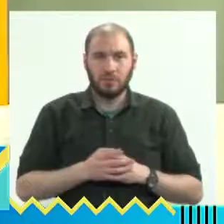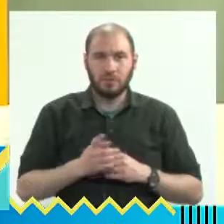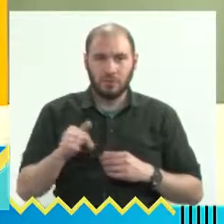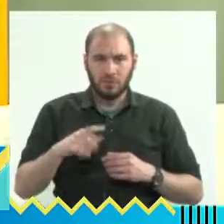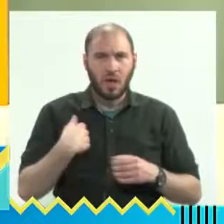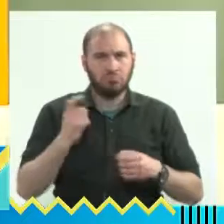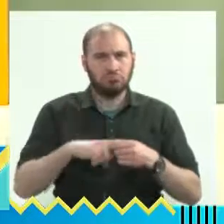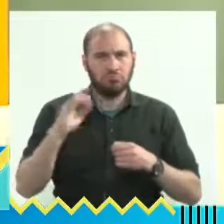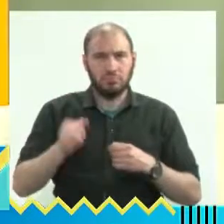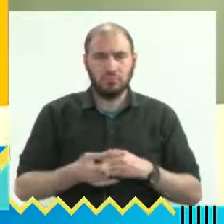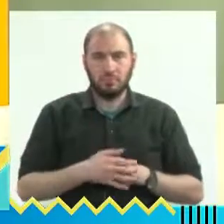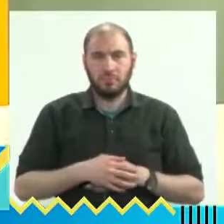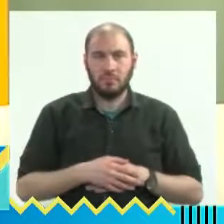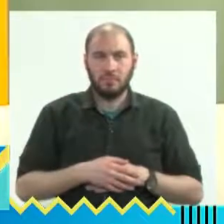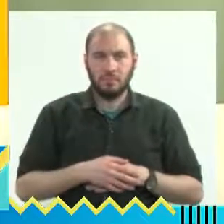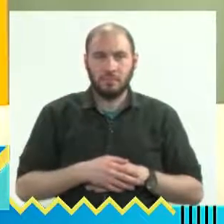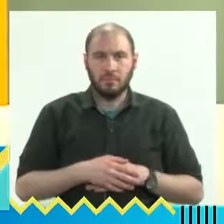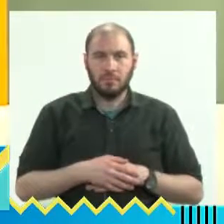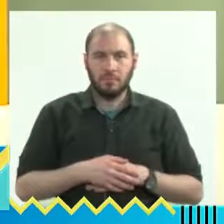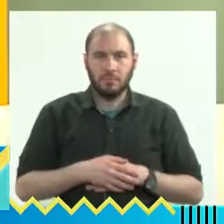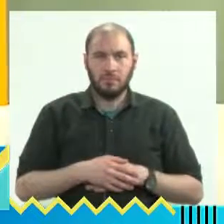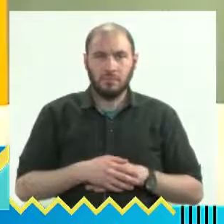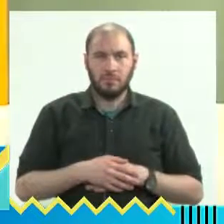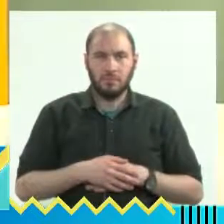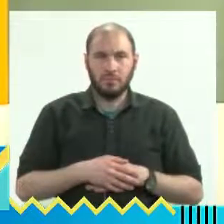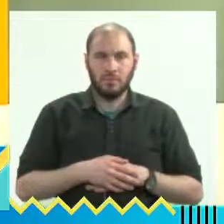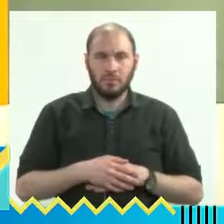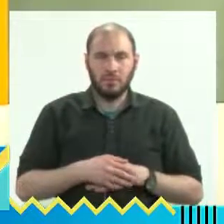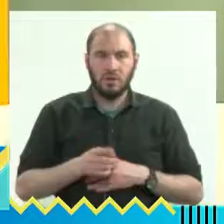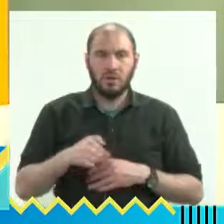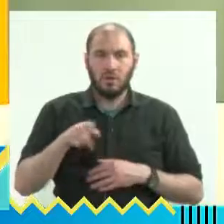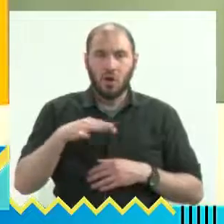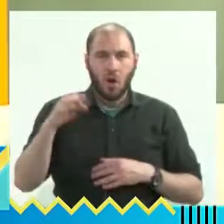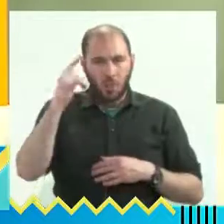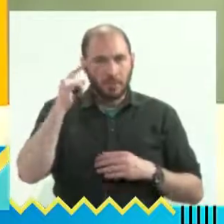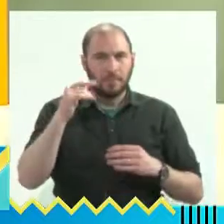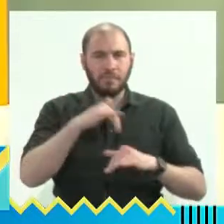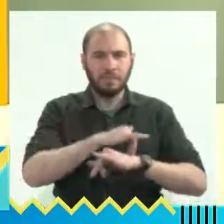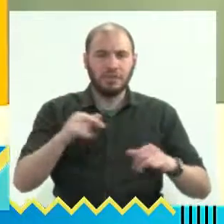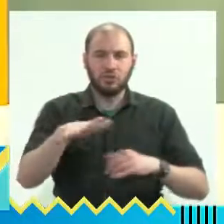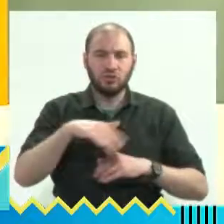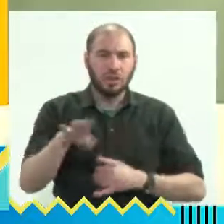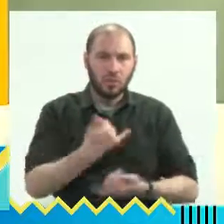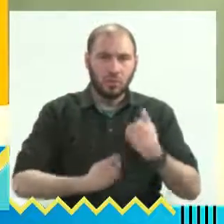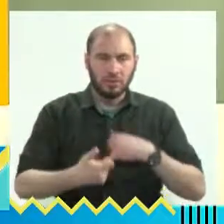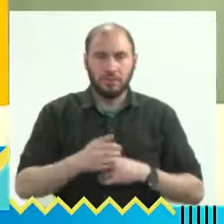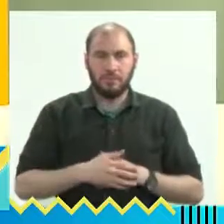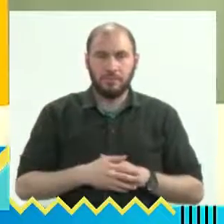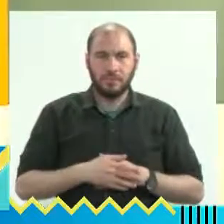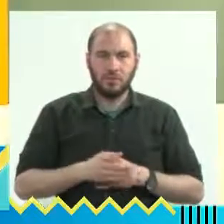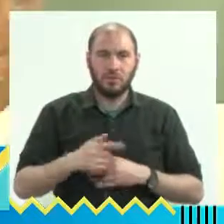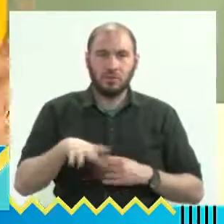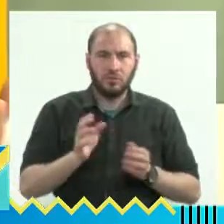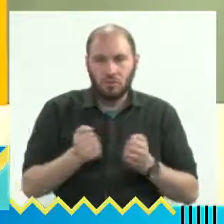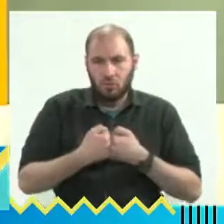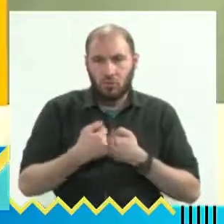parte adhiero a eso, que logremos entender el mensaje que la sociedad dice. No vivimos en una